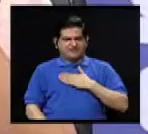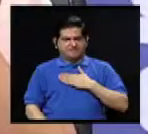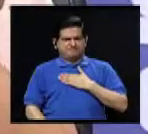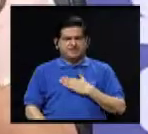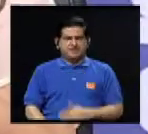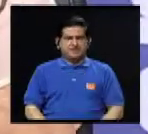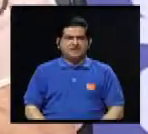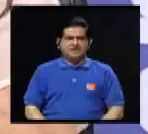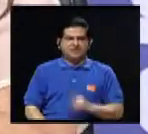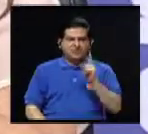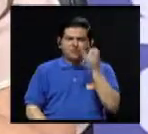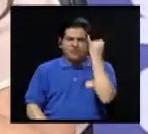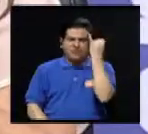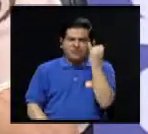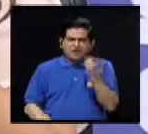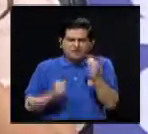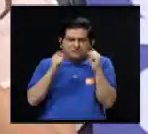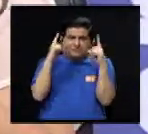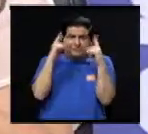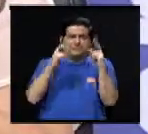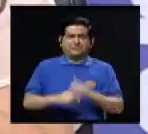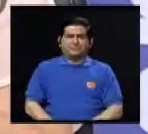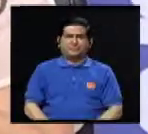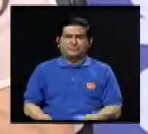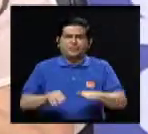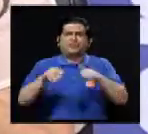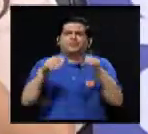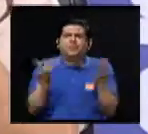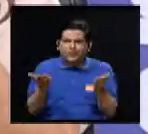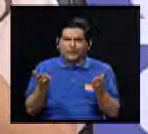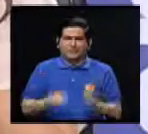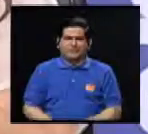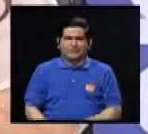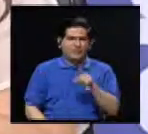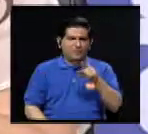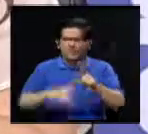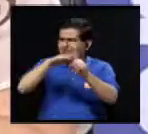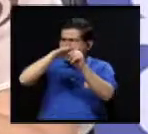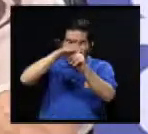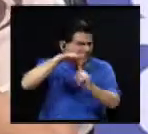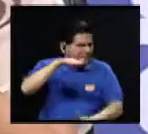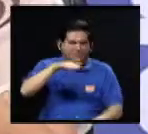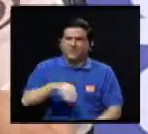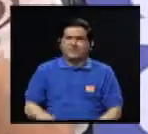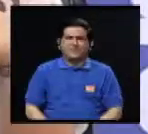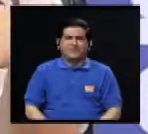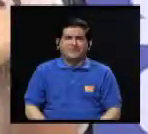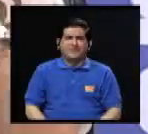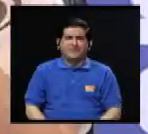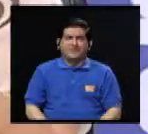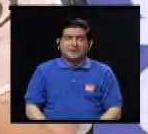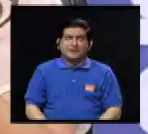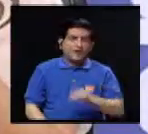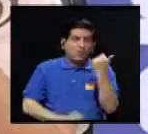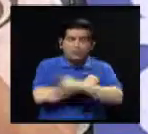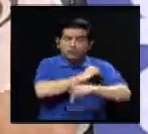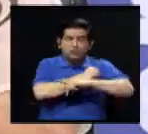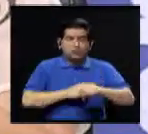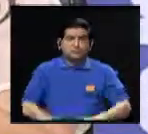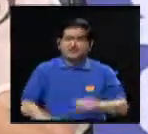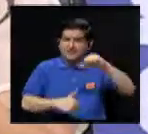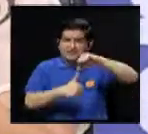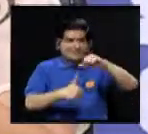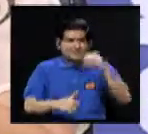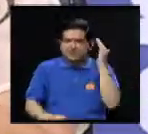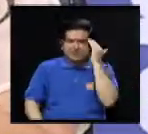a mí me dejó una impresión muy grande porque dije, ¿cómo es posible que estén tan invisibilizados que nuestros hermanos centroamericanos no conozcan